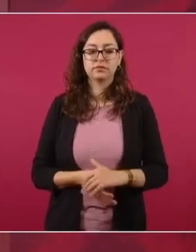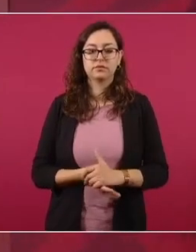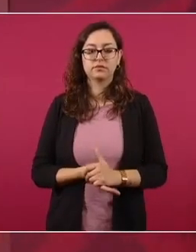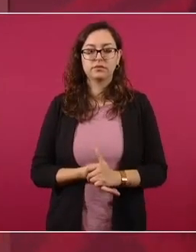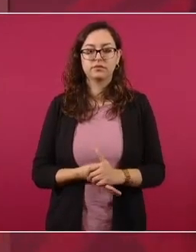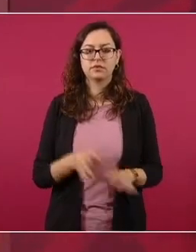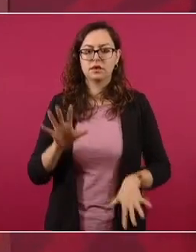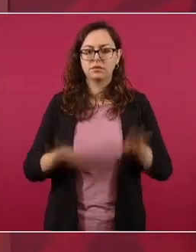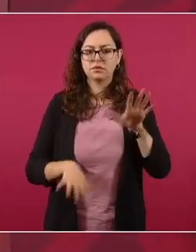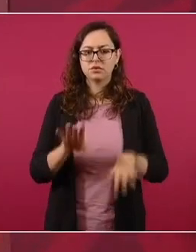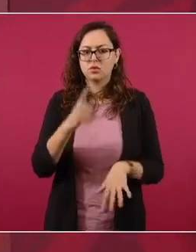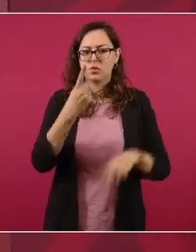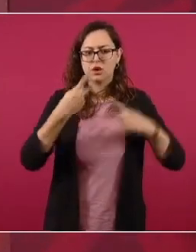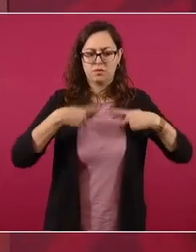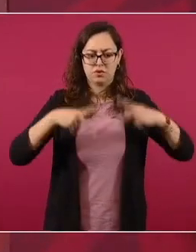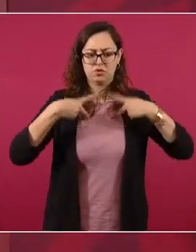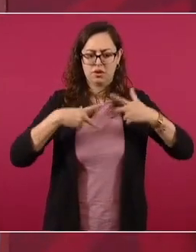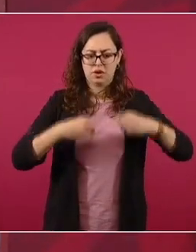aparece